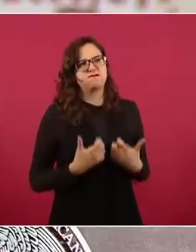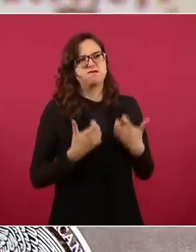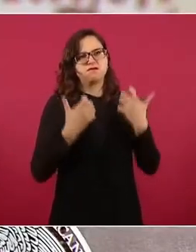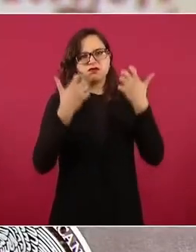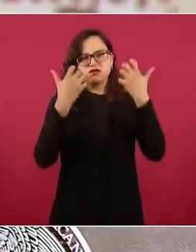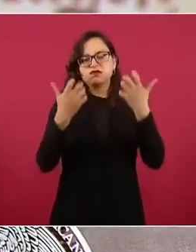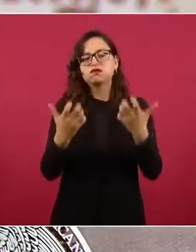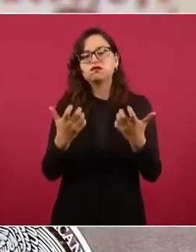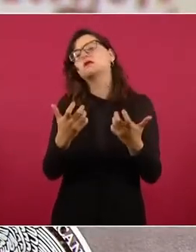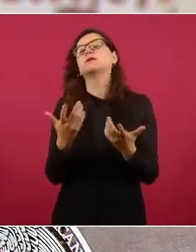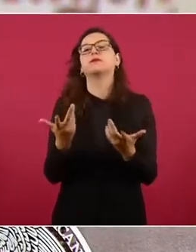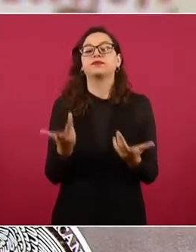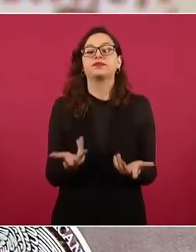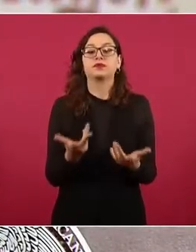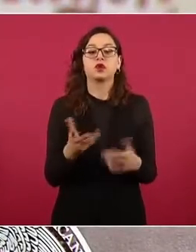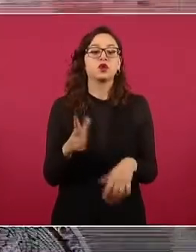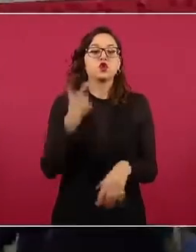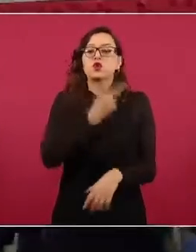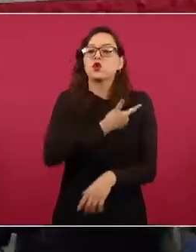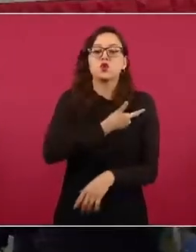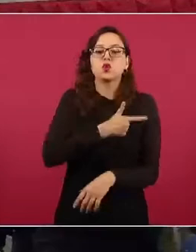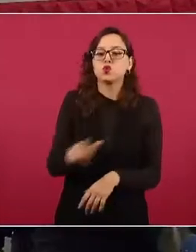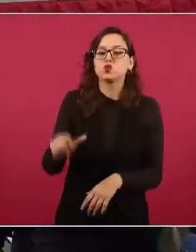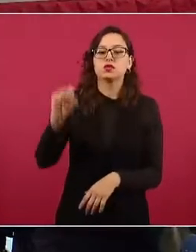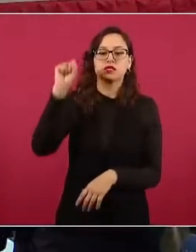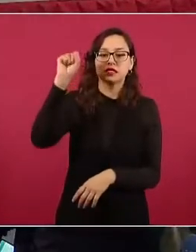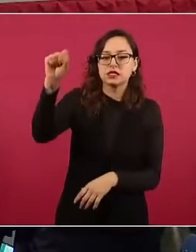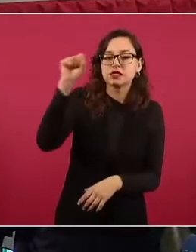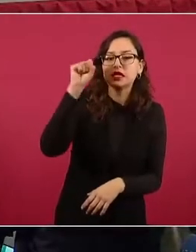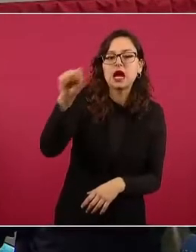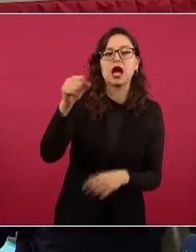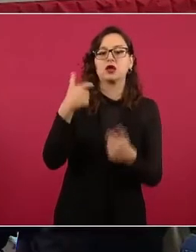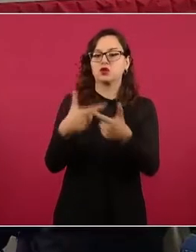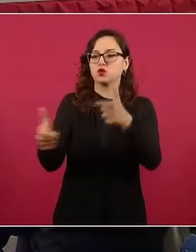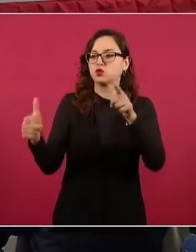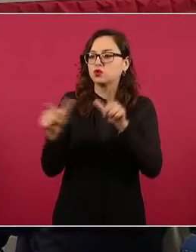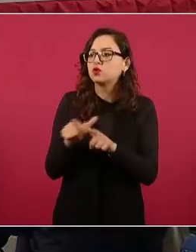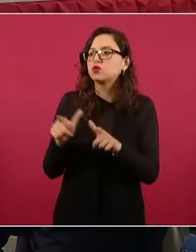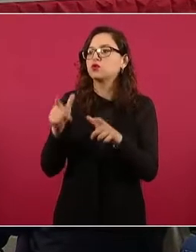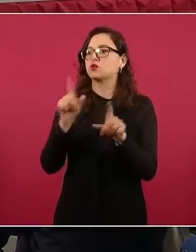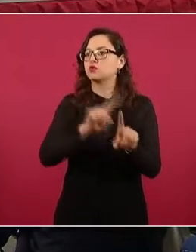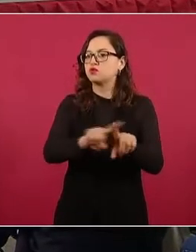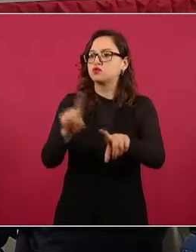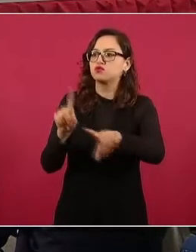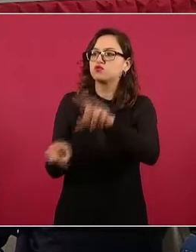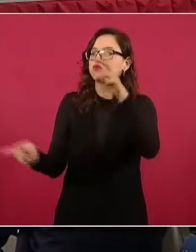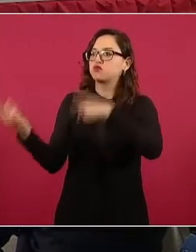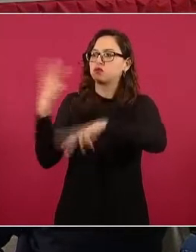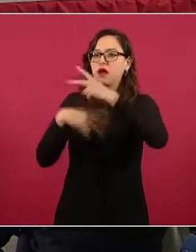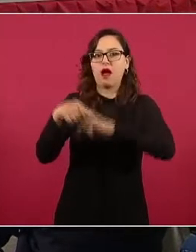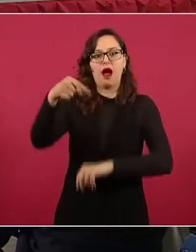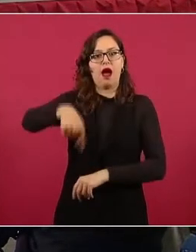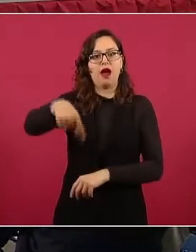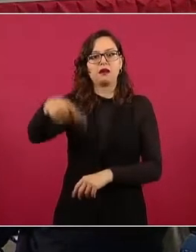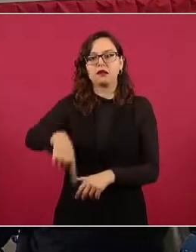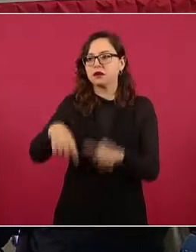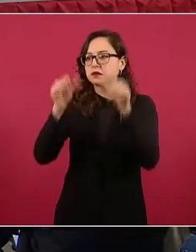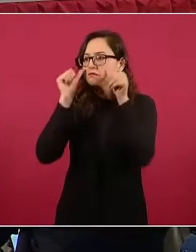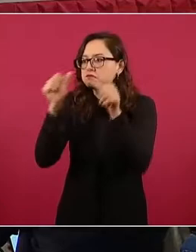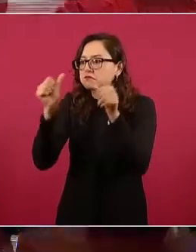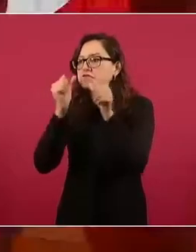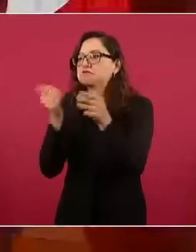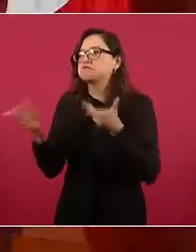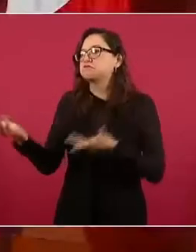ciudadanos vengan a Palacio Nacional y sean atendidos por sus demandas, como nunca antes